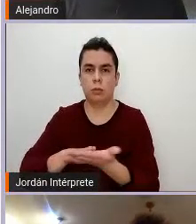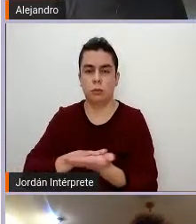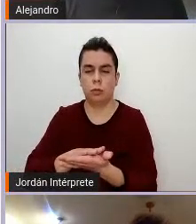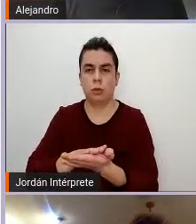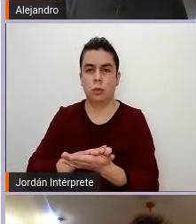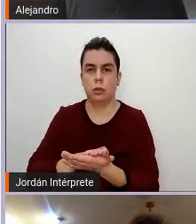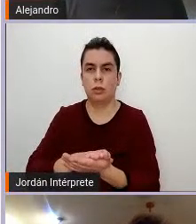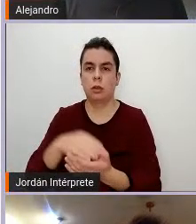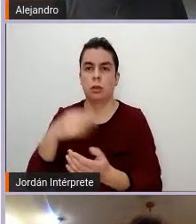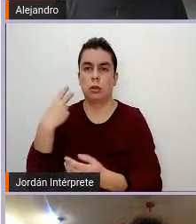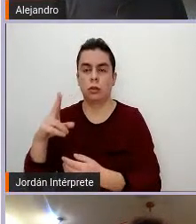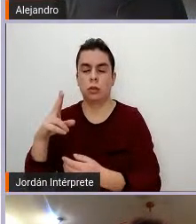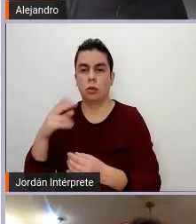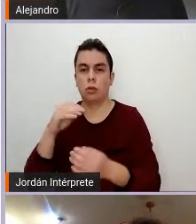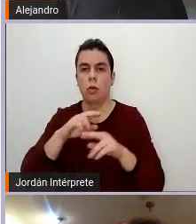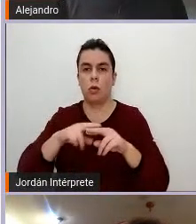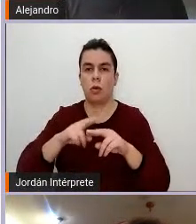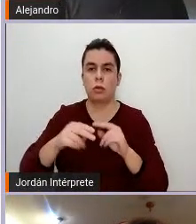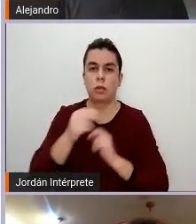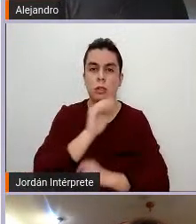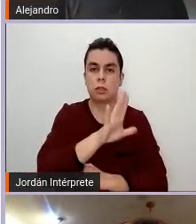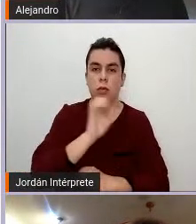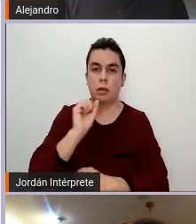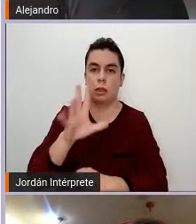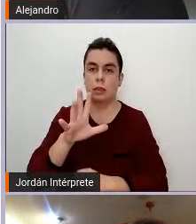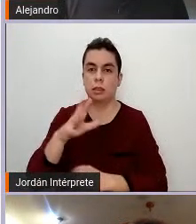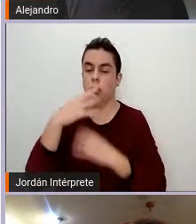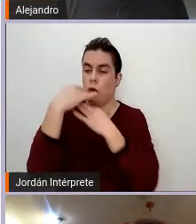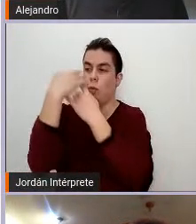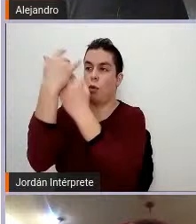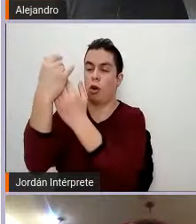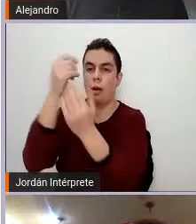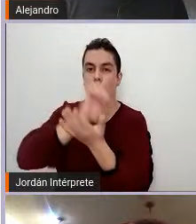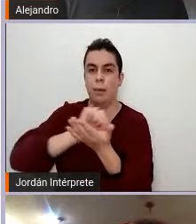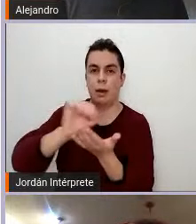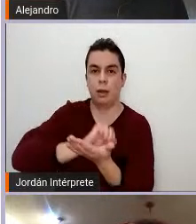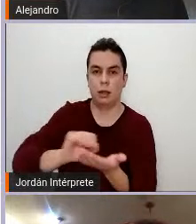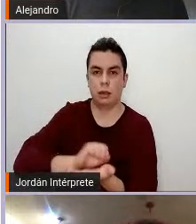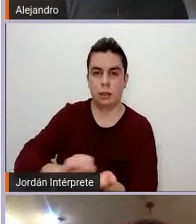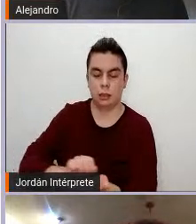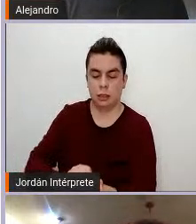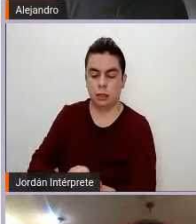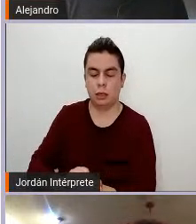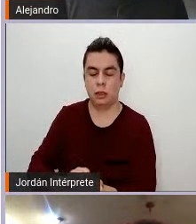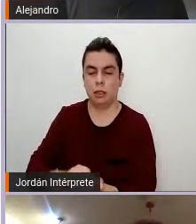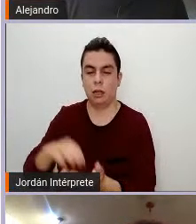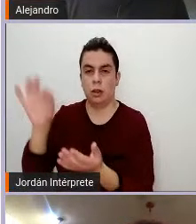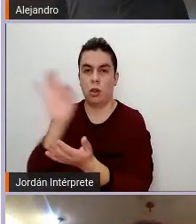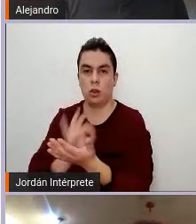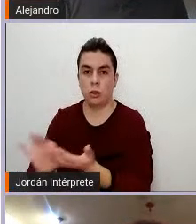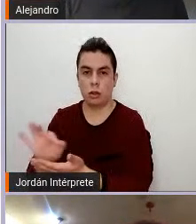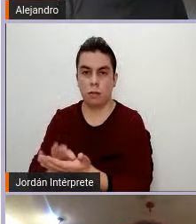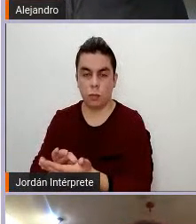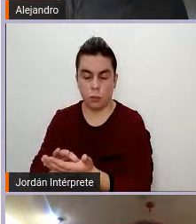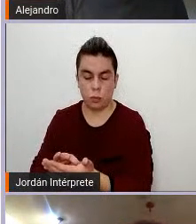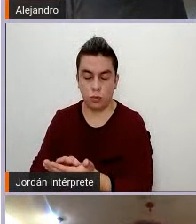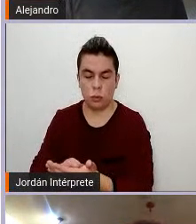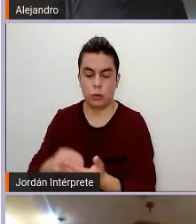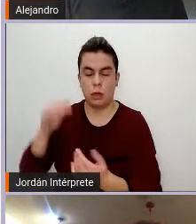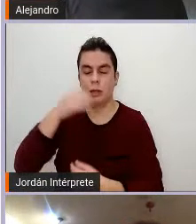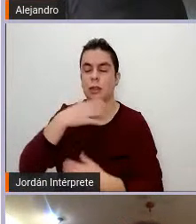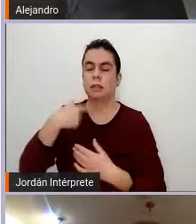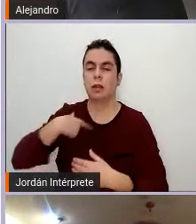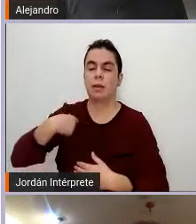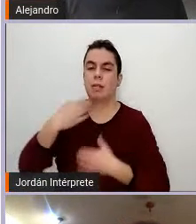su colección de 55 poemas ilustrados titulado Canciones de Inocencia y de Experiencia. De hecho,